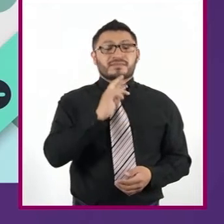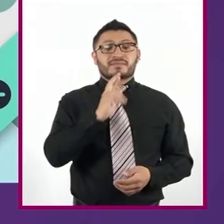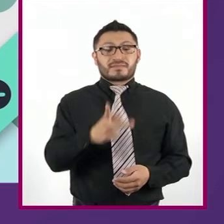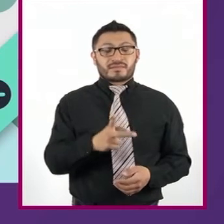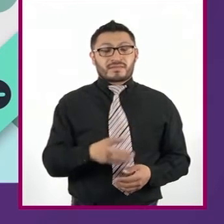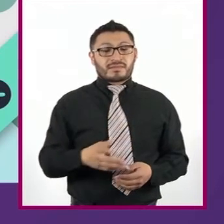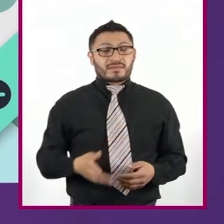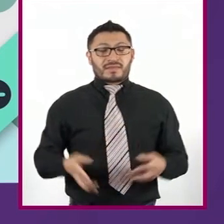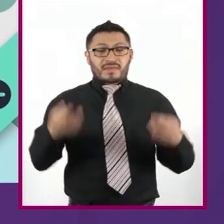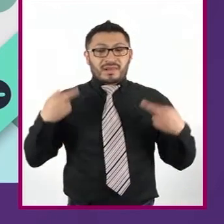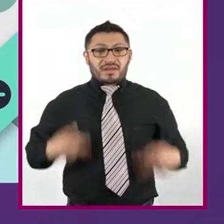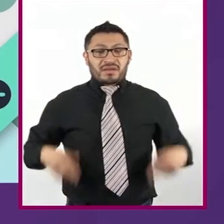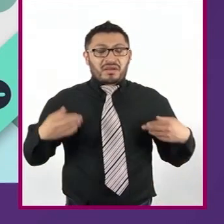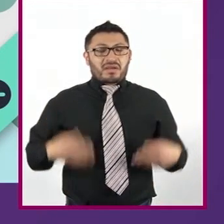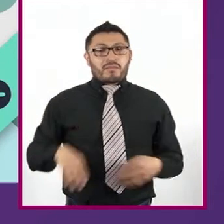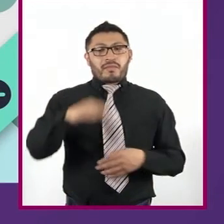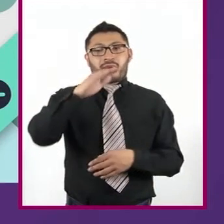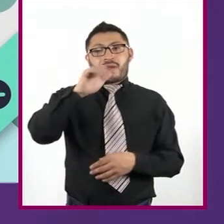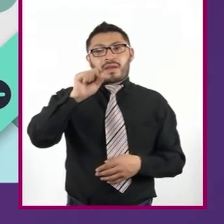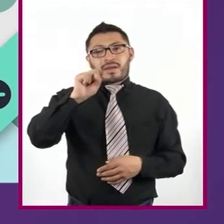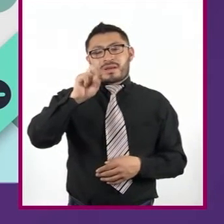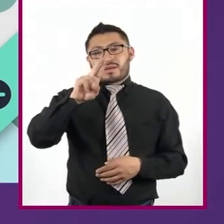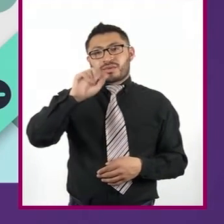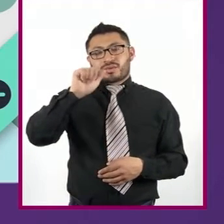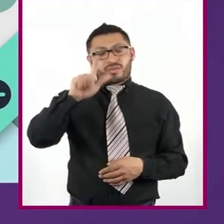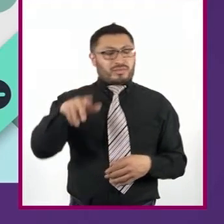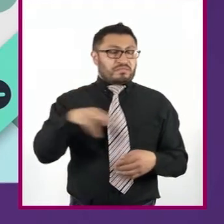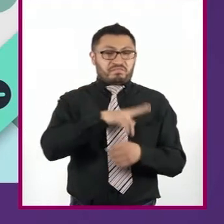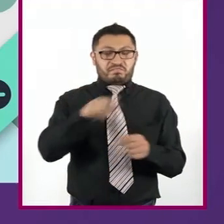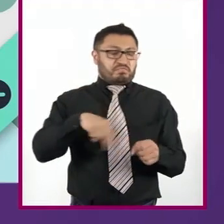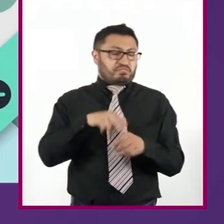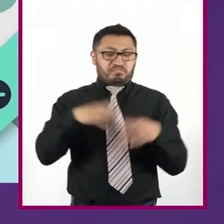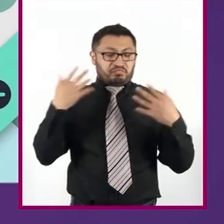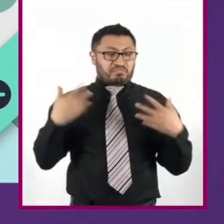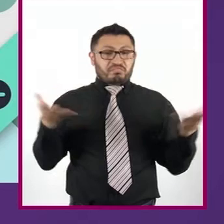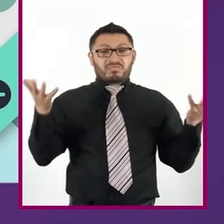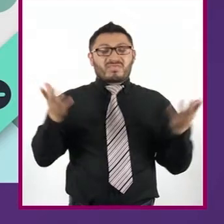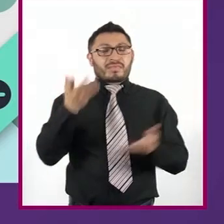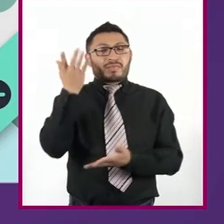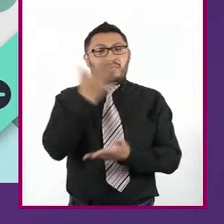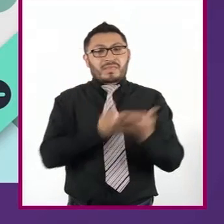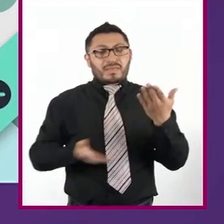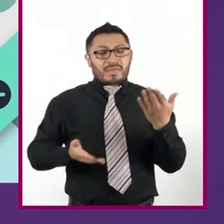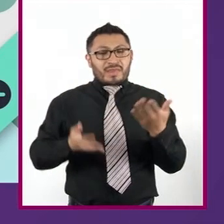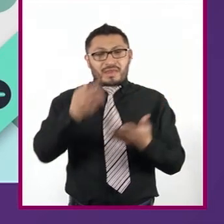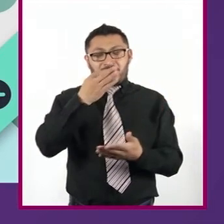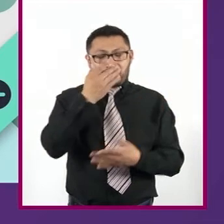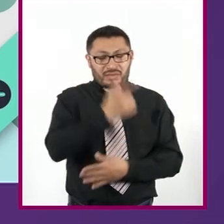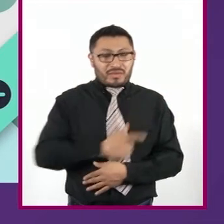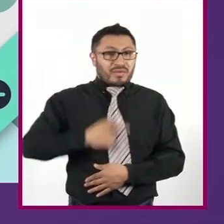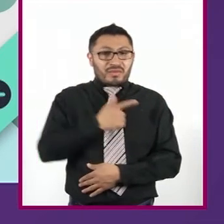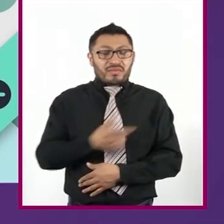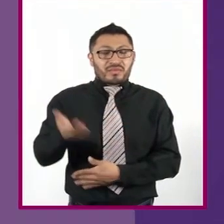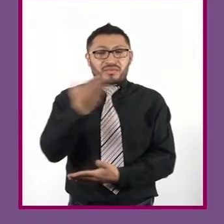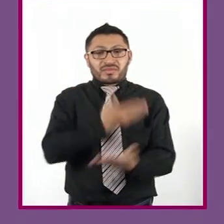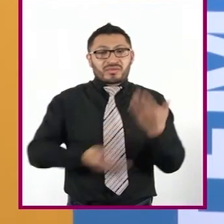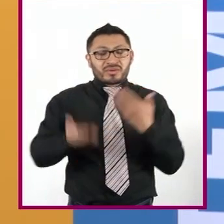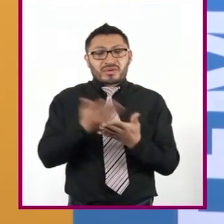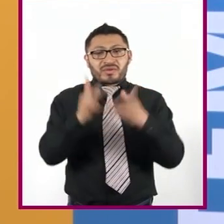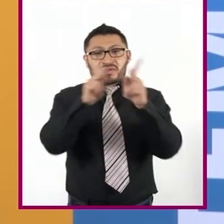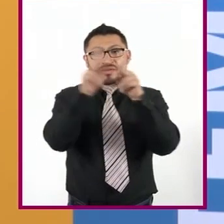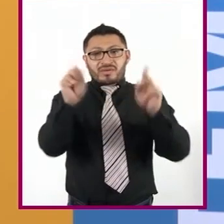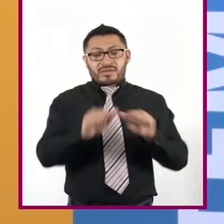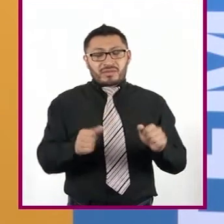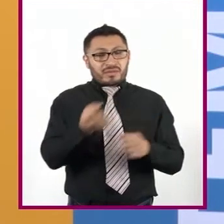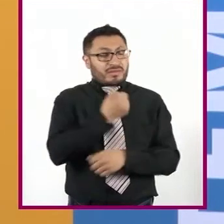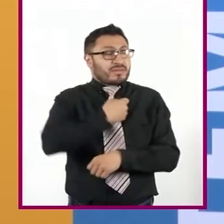prefirieron acudir con ropa casual y disfrutar de una convivencia sana y pacífica en el convivio de fin de año.